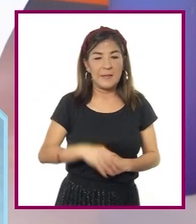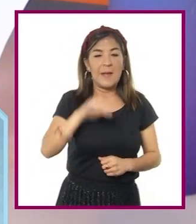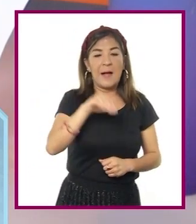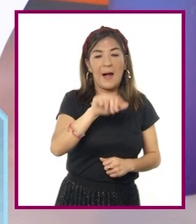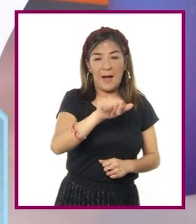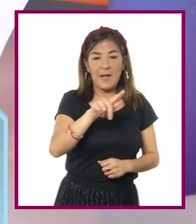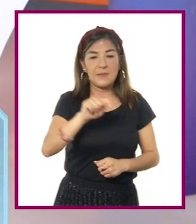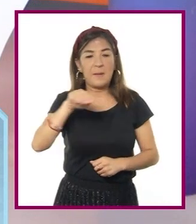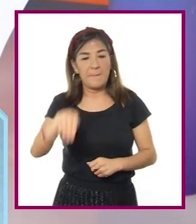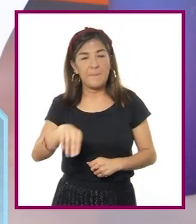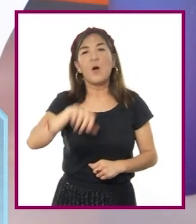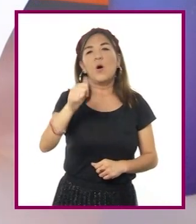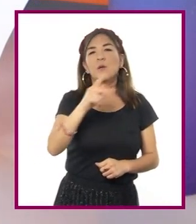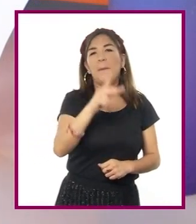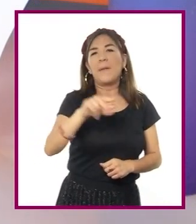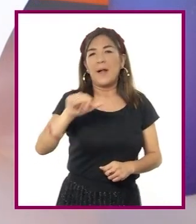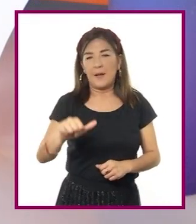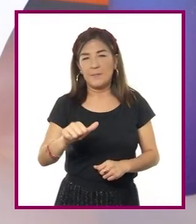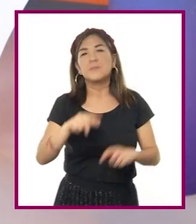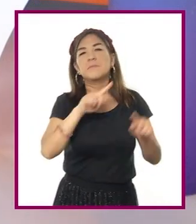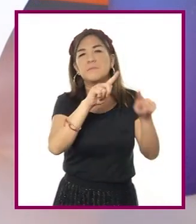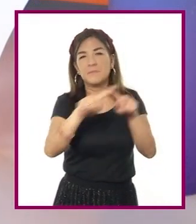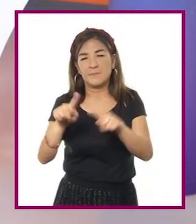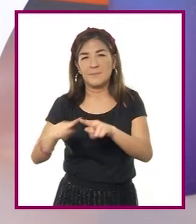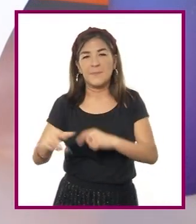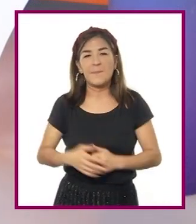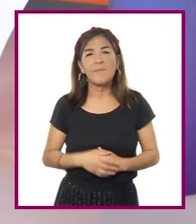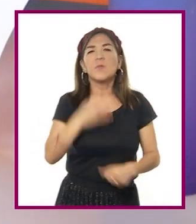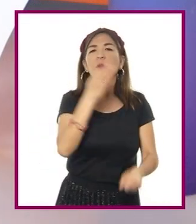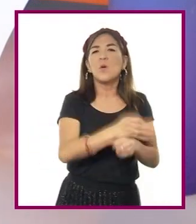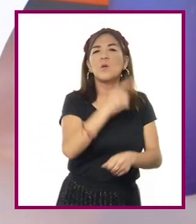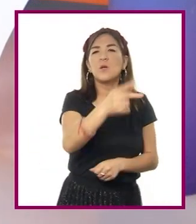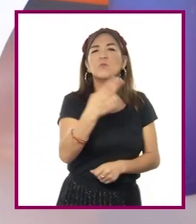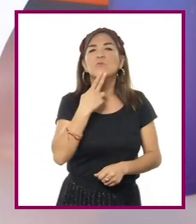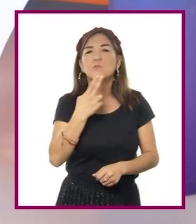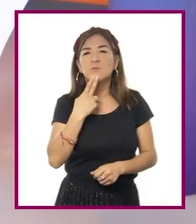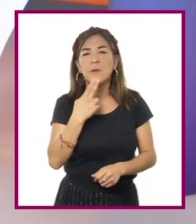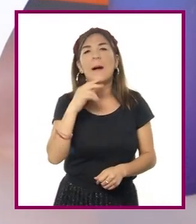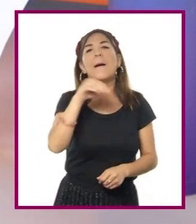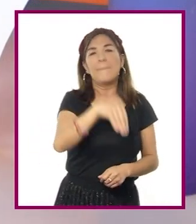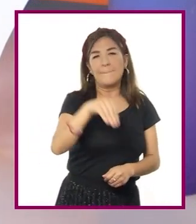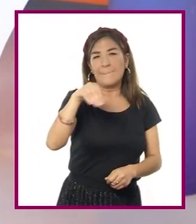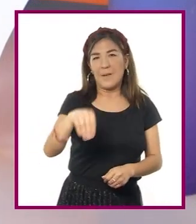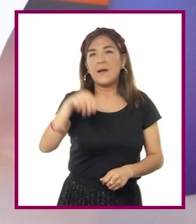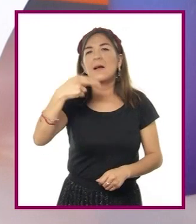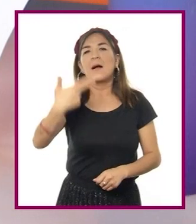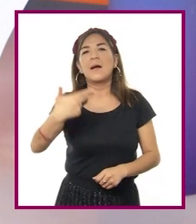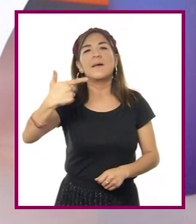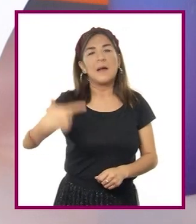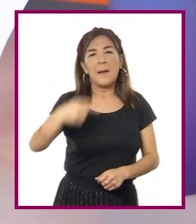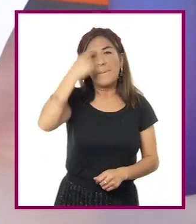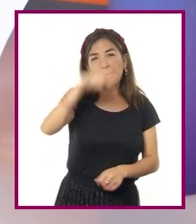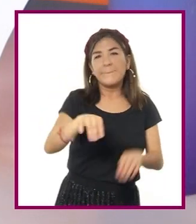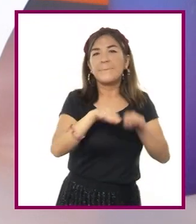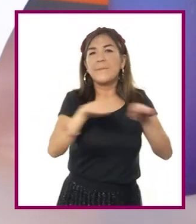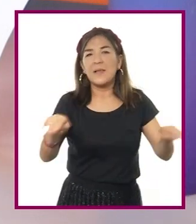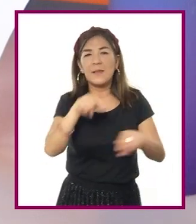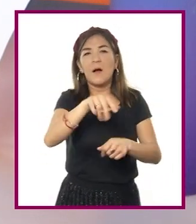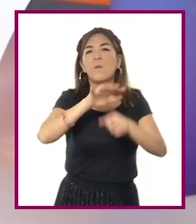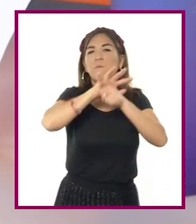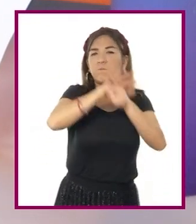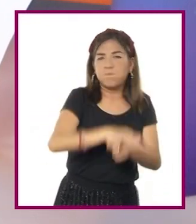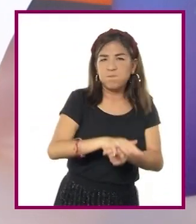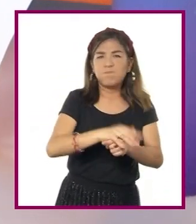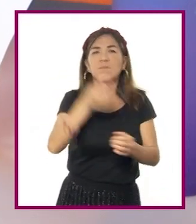entre otras. En esta ocasión, usaremos los milímetros de mercurio como unidad de medición de la presión